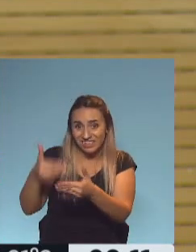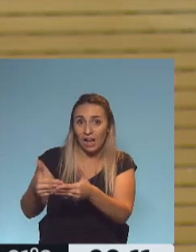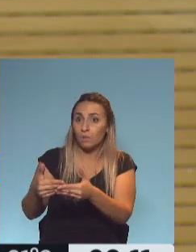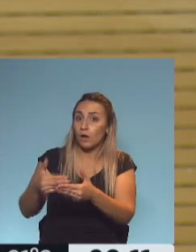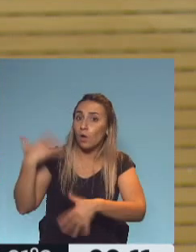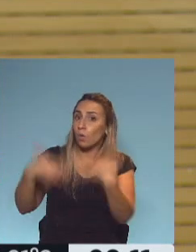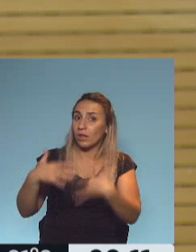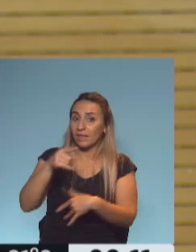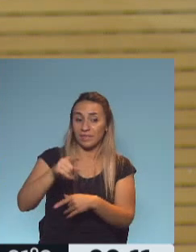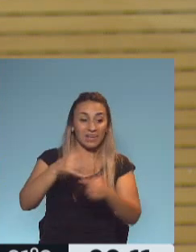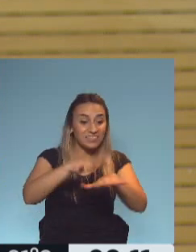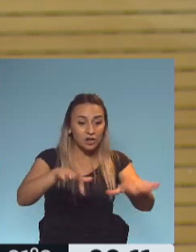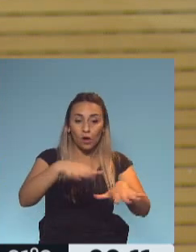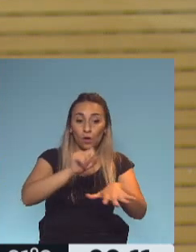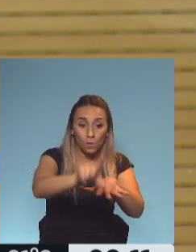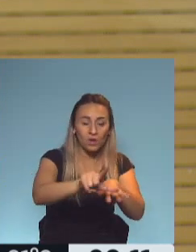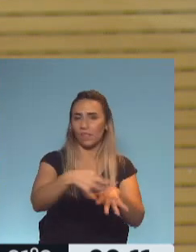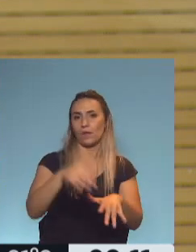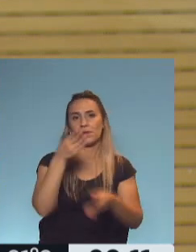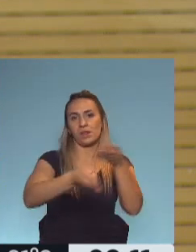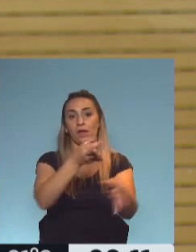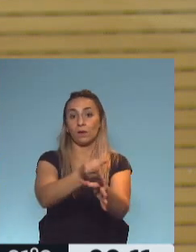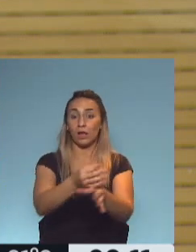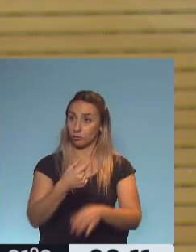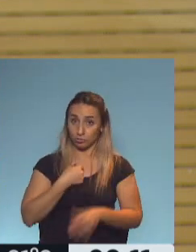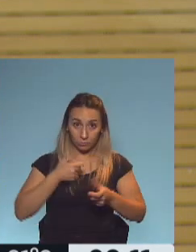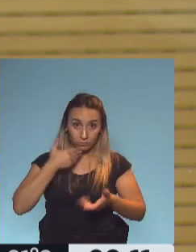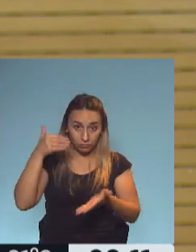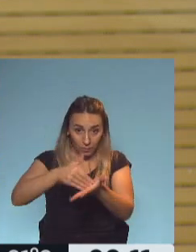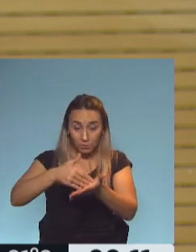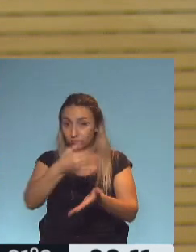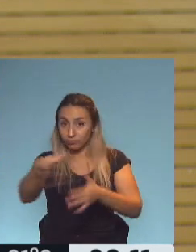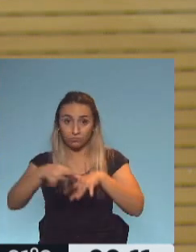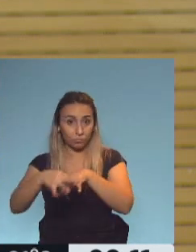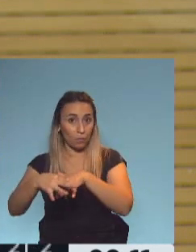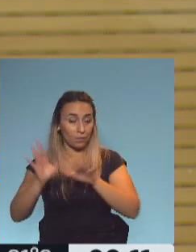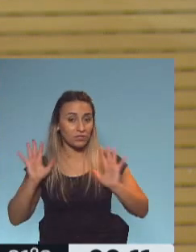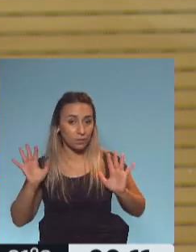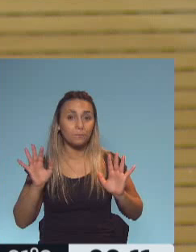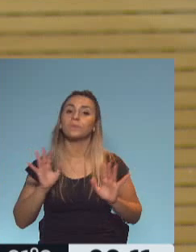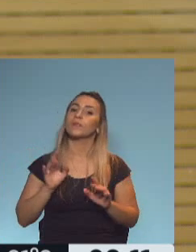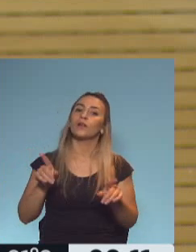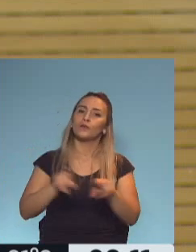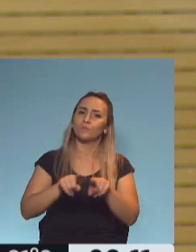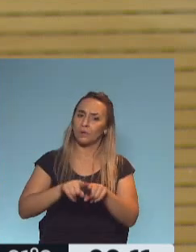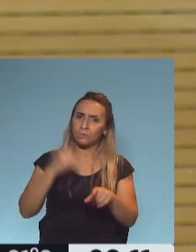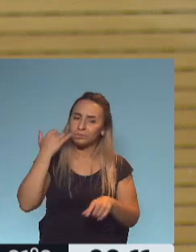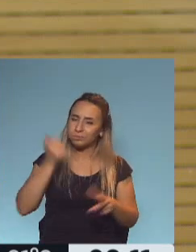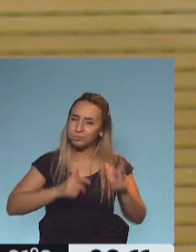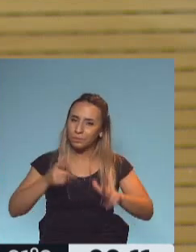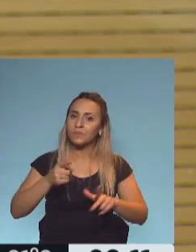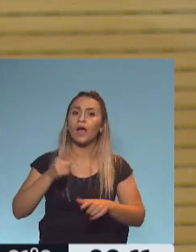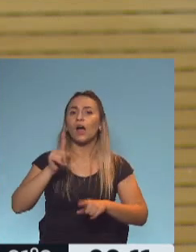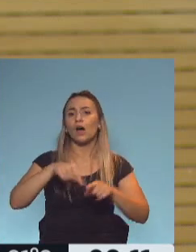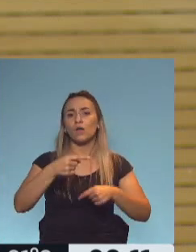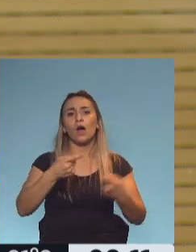día lunes. Pero hicimos los que nos comprometimos. Y lo mismo, nos llegó la información de que hay muchas presentaciones hechas por